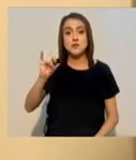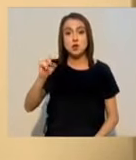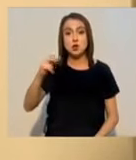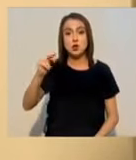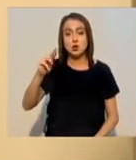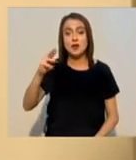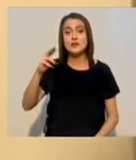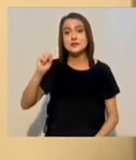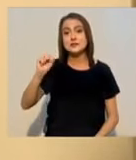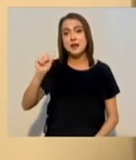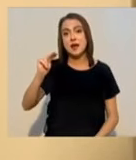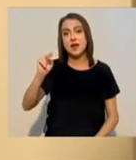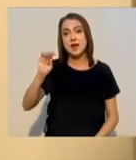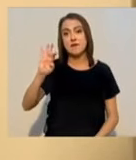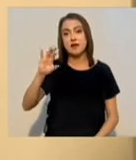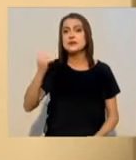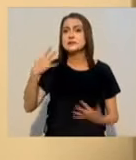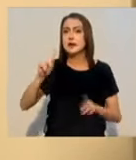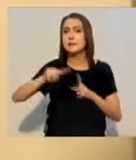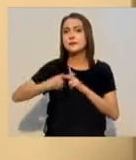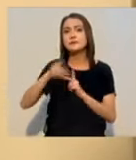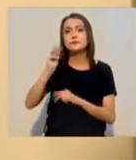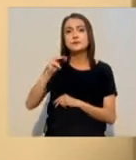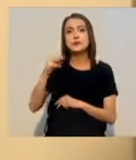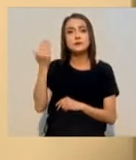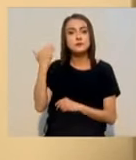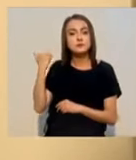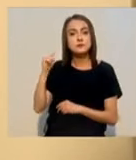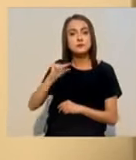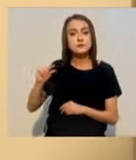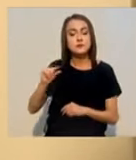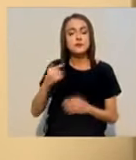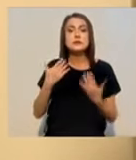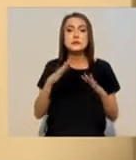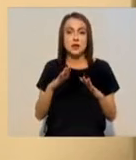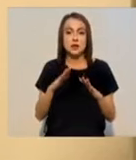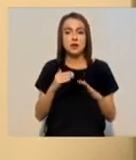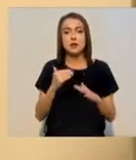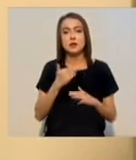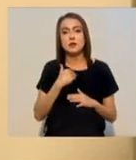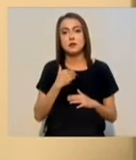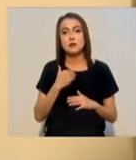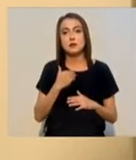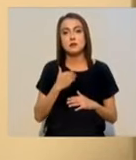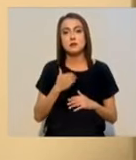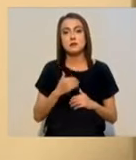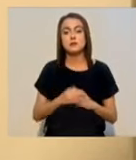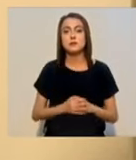ya empezó el miércoles de esta semana, ya se llevan